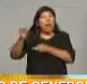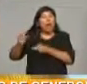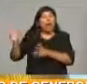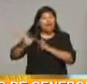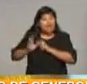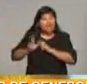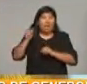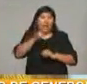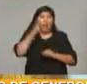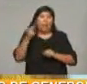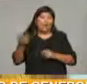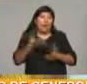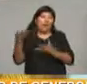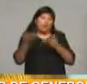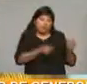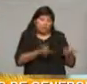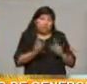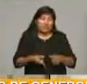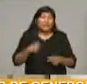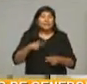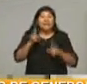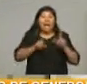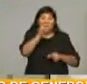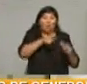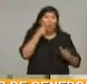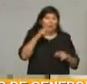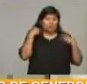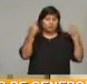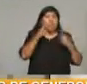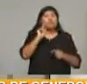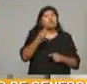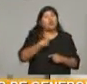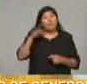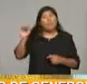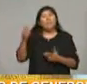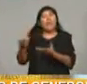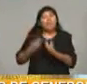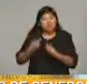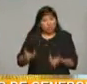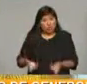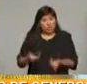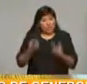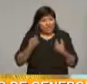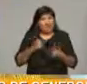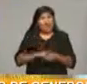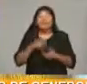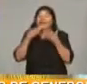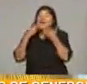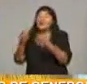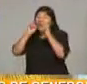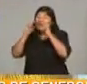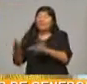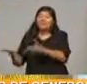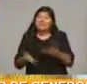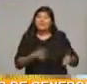las consultas espontáneas soledades apago muchísimas gracias por esta visita ahora vamos a estar atentos al nuevo centro